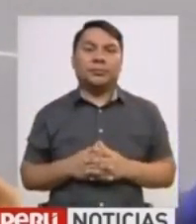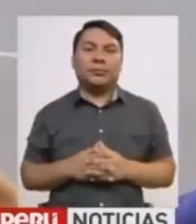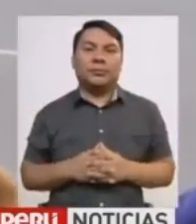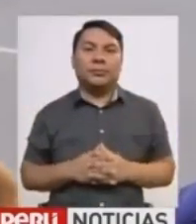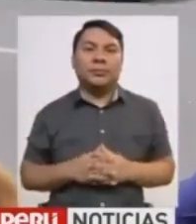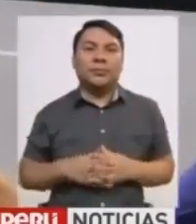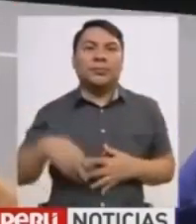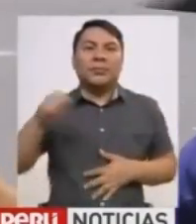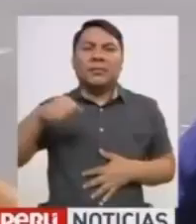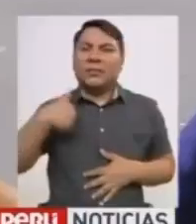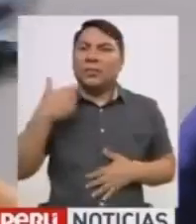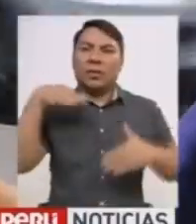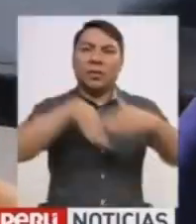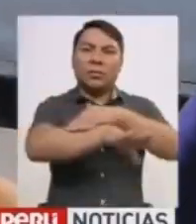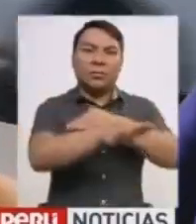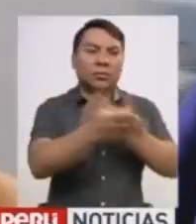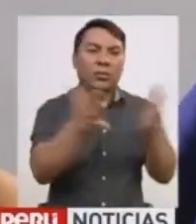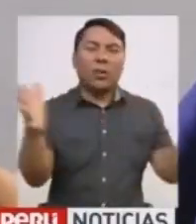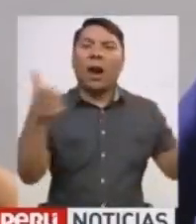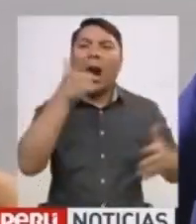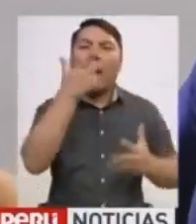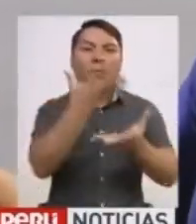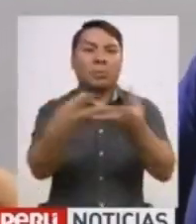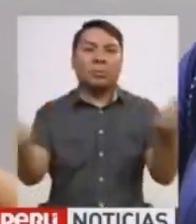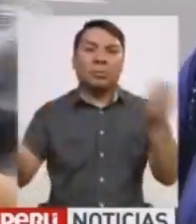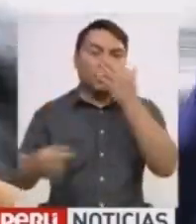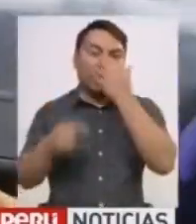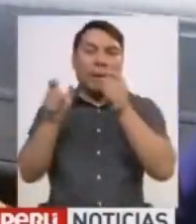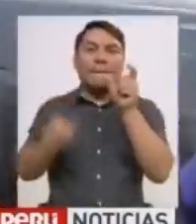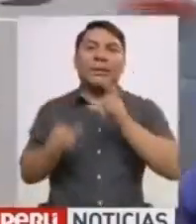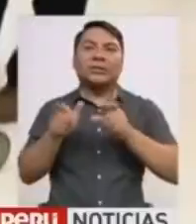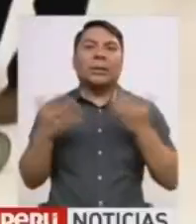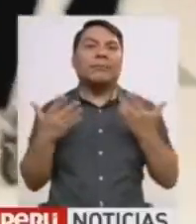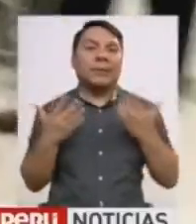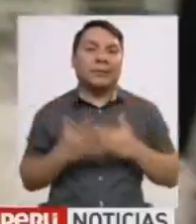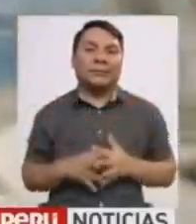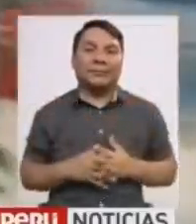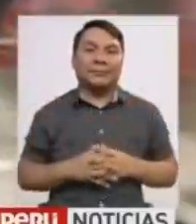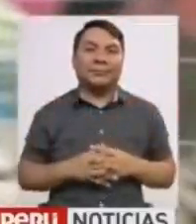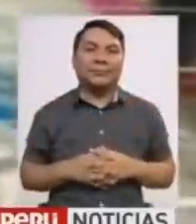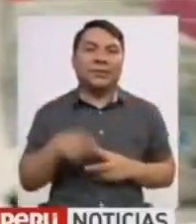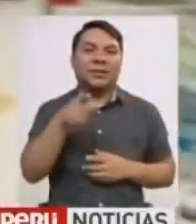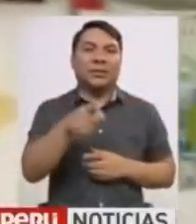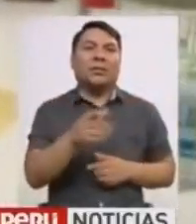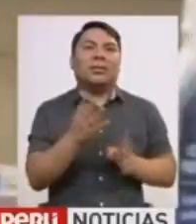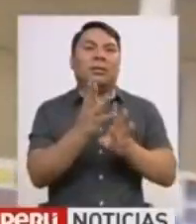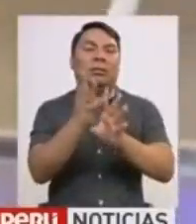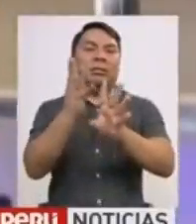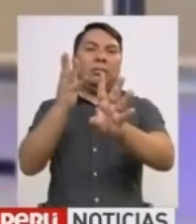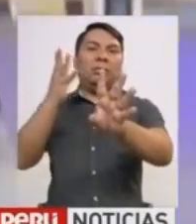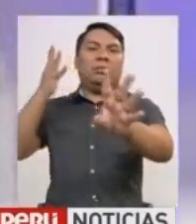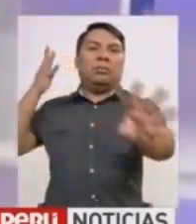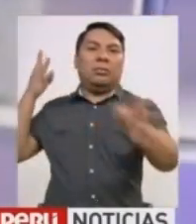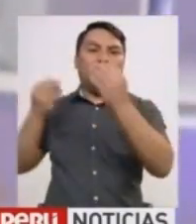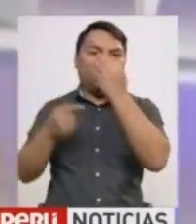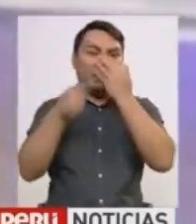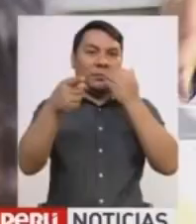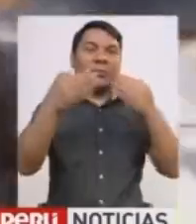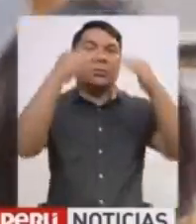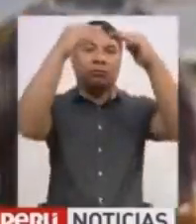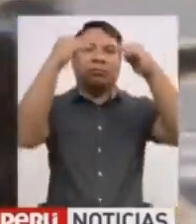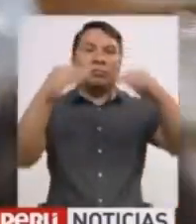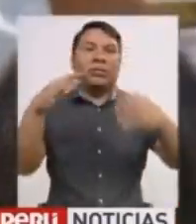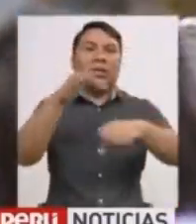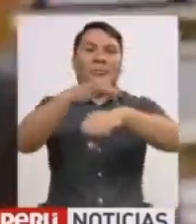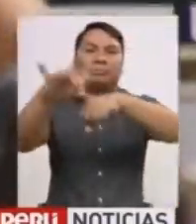Está escaso, adentro no hay agua. La gente está desesperada. Largas colas, estantes vacíos